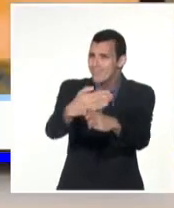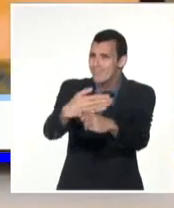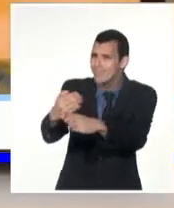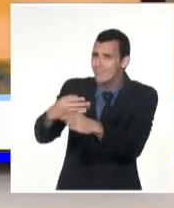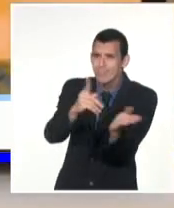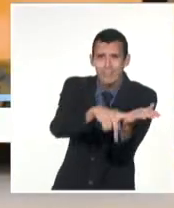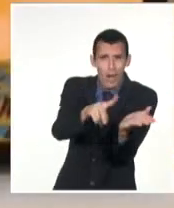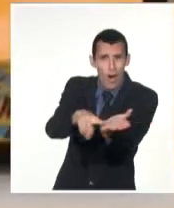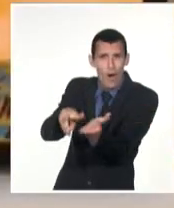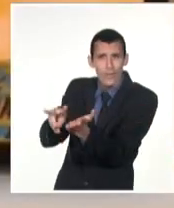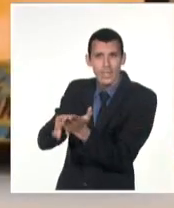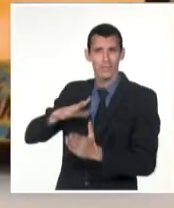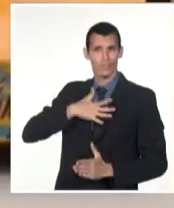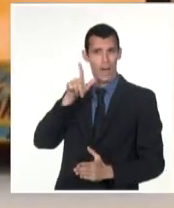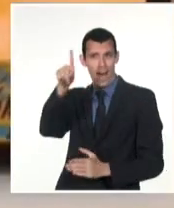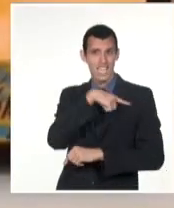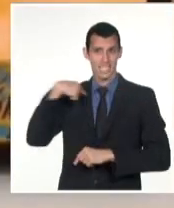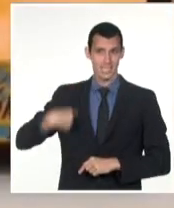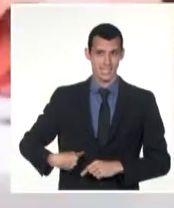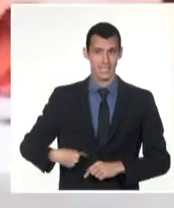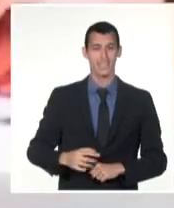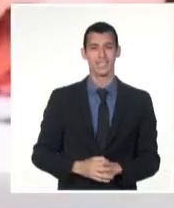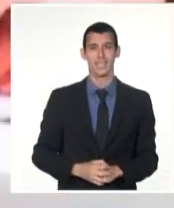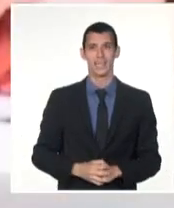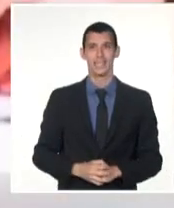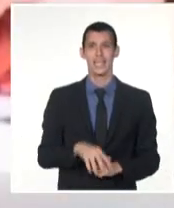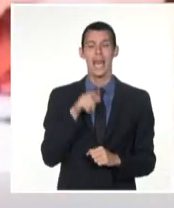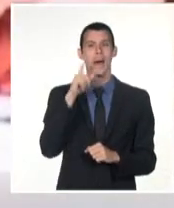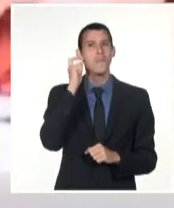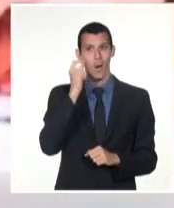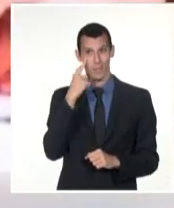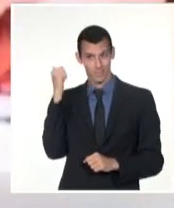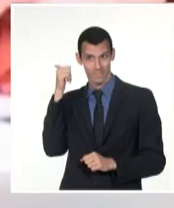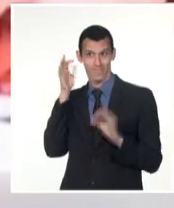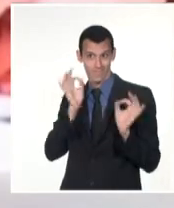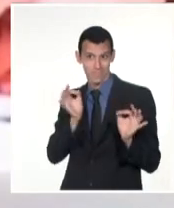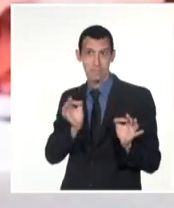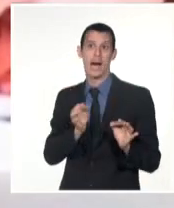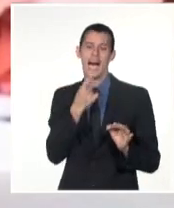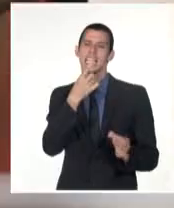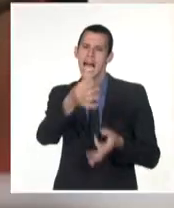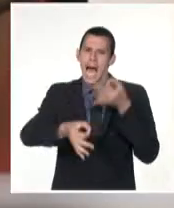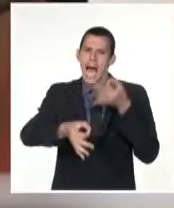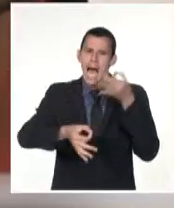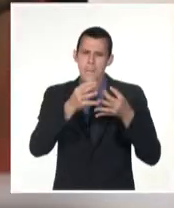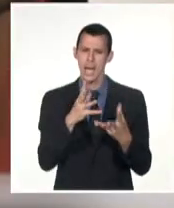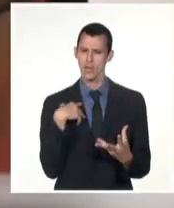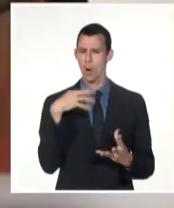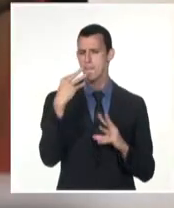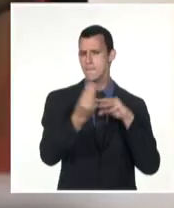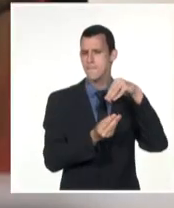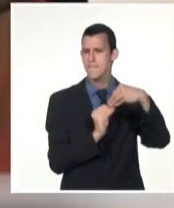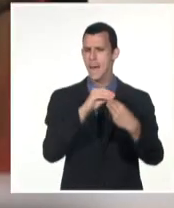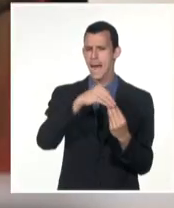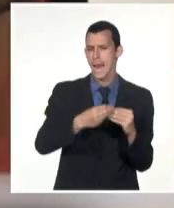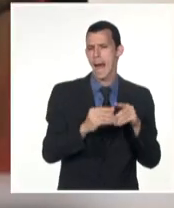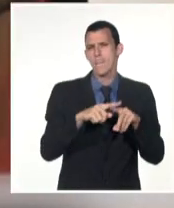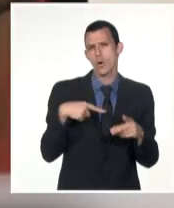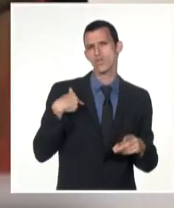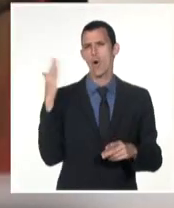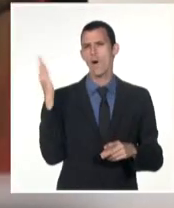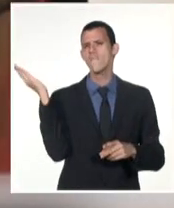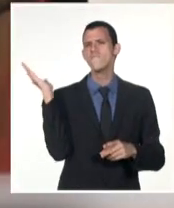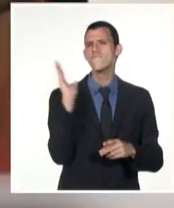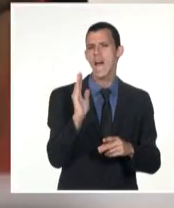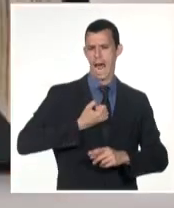Antillas. La serie incluye elementos de ambos países, pues para la artista, el gigante asiático es su segunda patria por ser la tierra